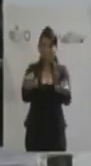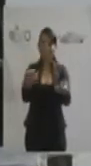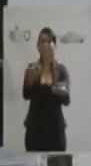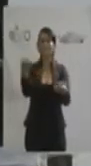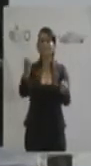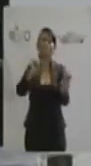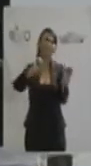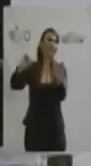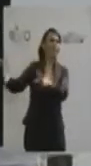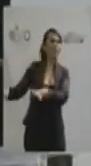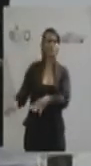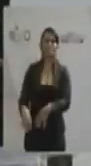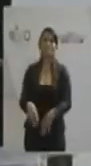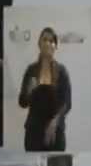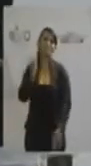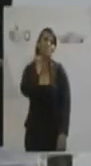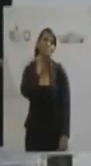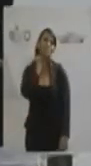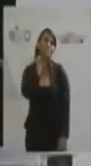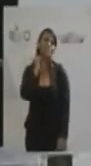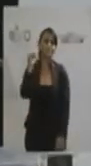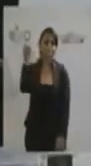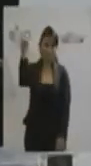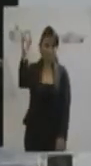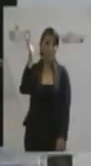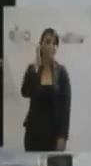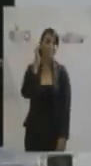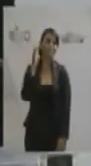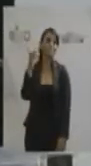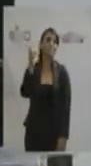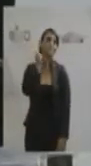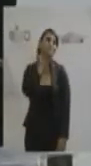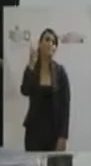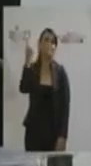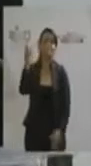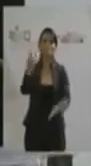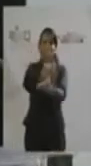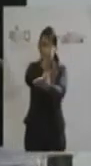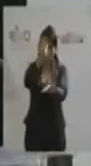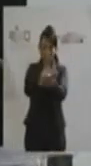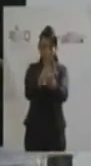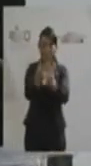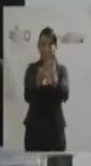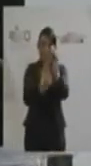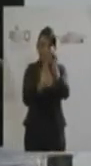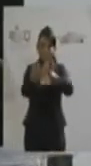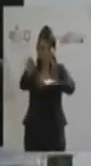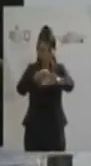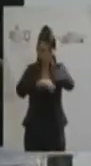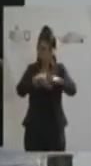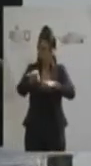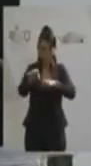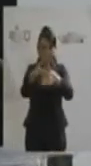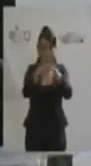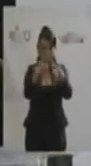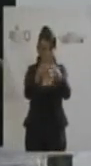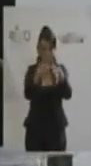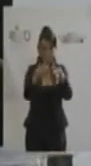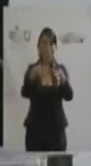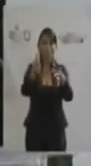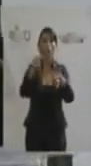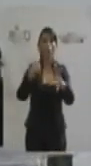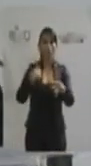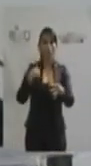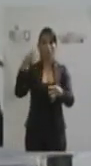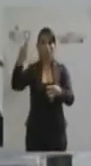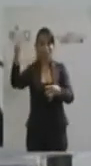ocupado. El senador aprobó la reforma laboral y no escuché al señor Loyola protestar